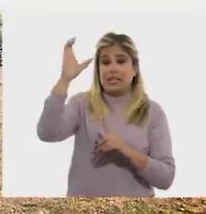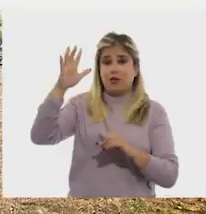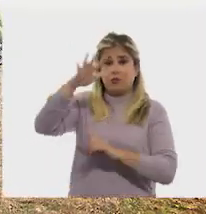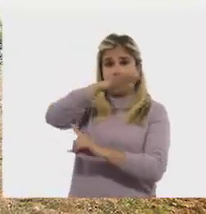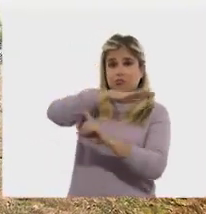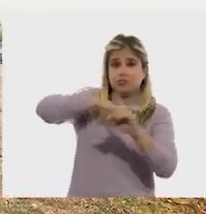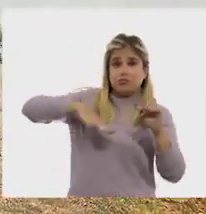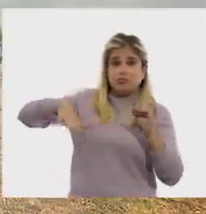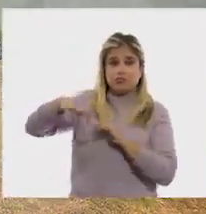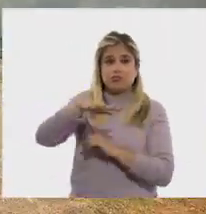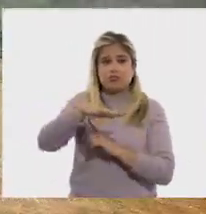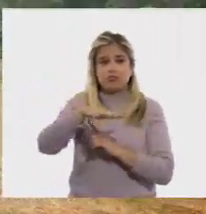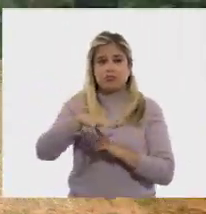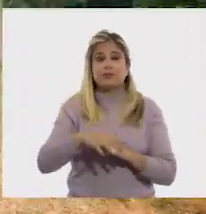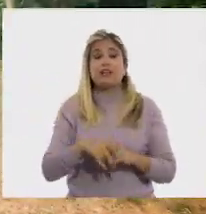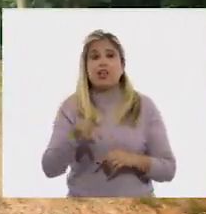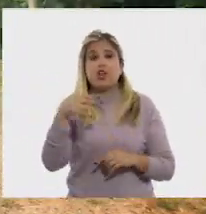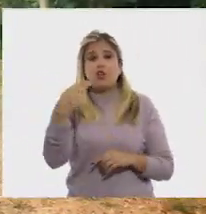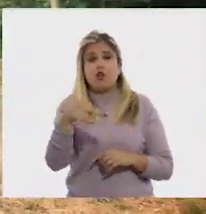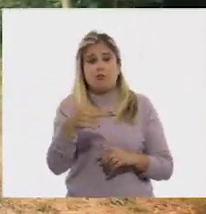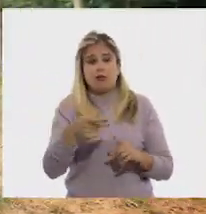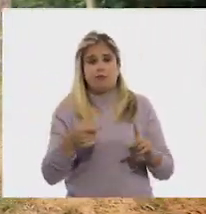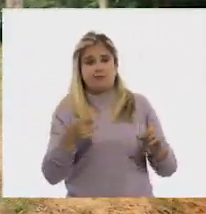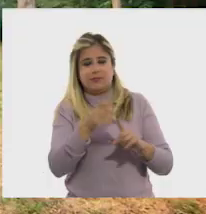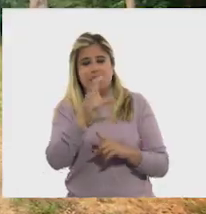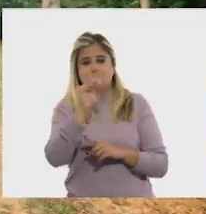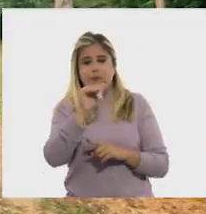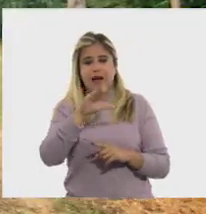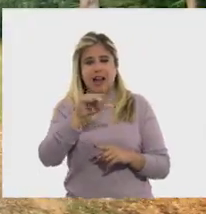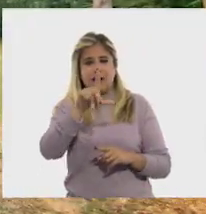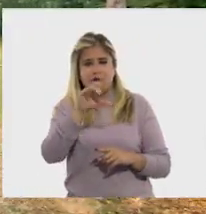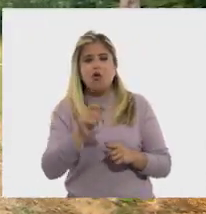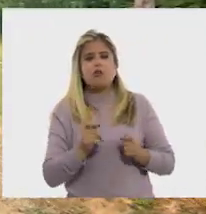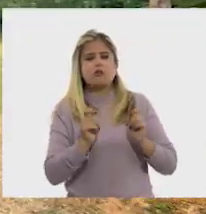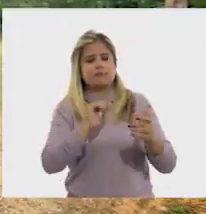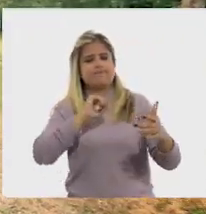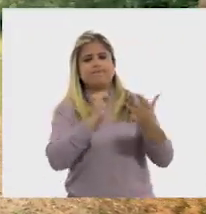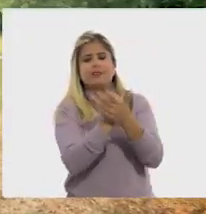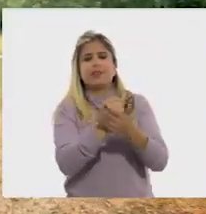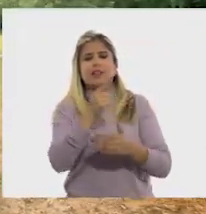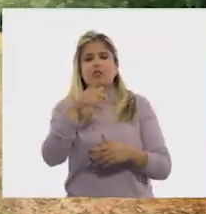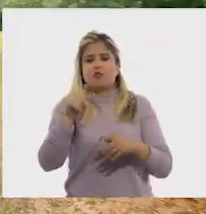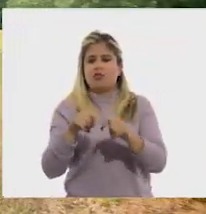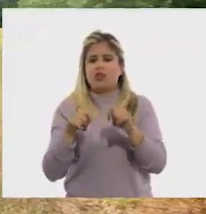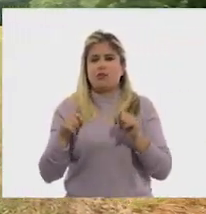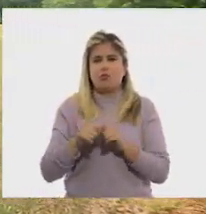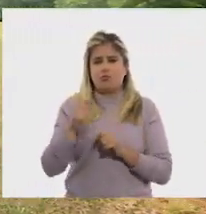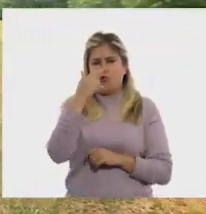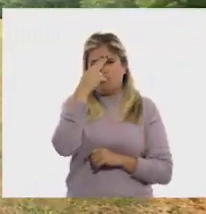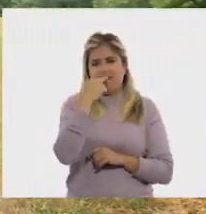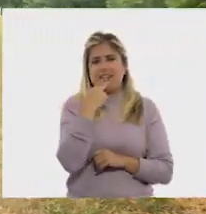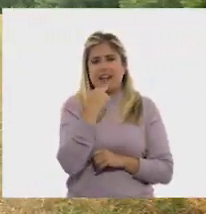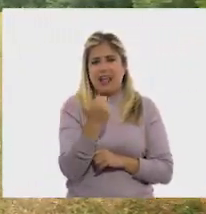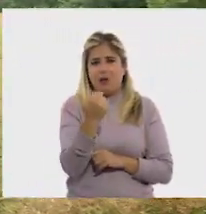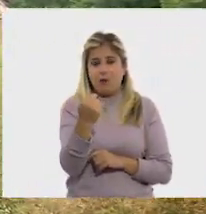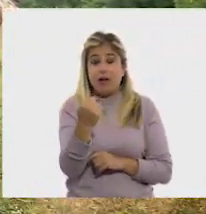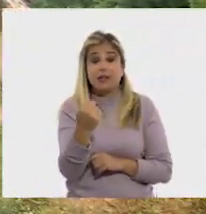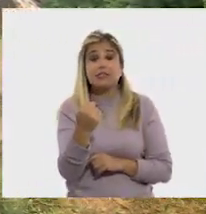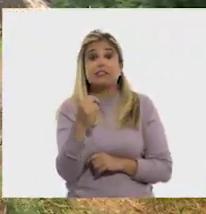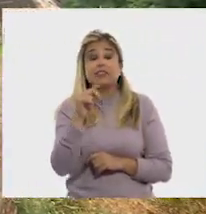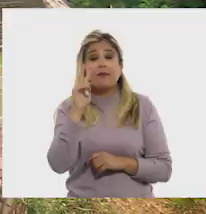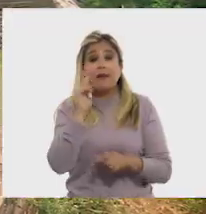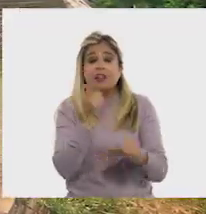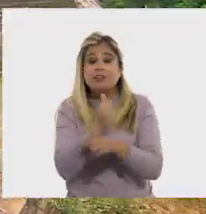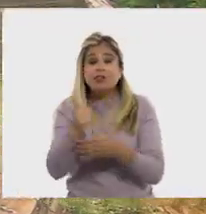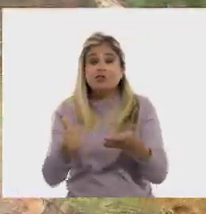o anudado. El nombre actual de Comalcalco se lo dieron tribus nahuas, que al llegar se encontraron con una